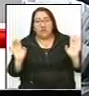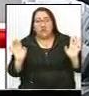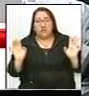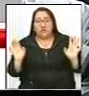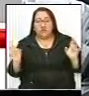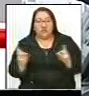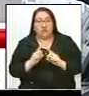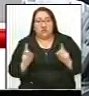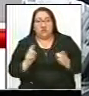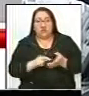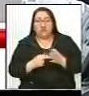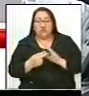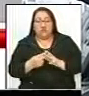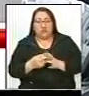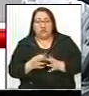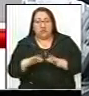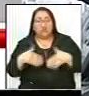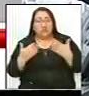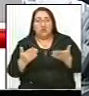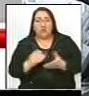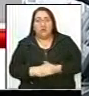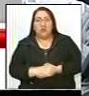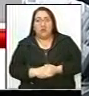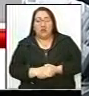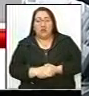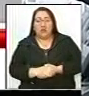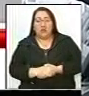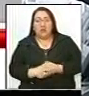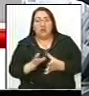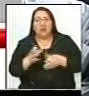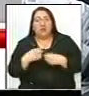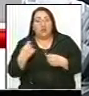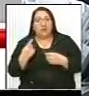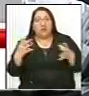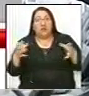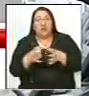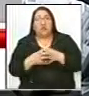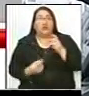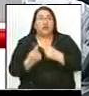sea, no podemos tomar una decisión unilateral.